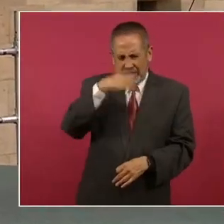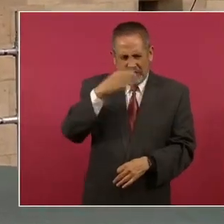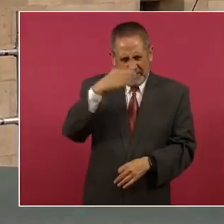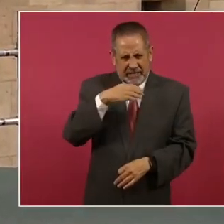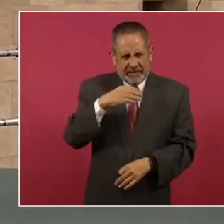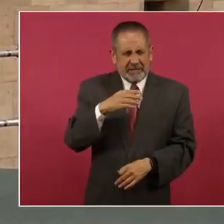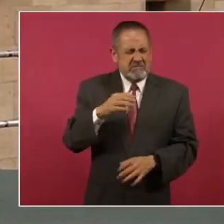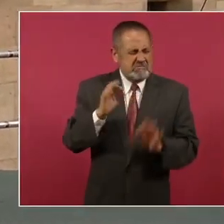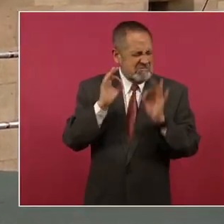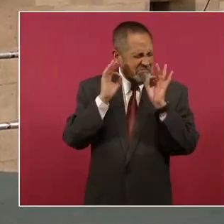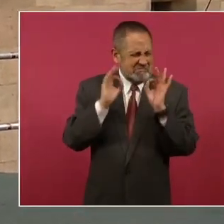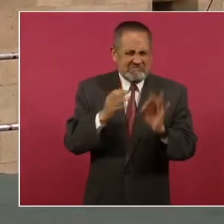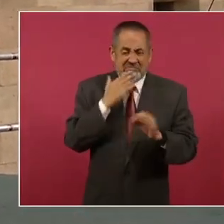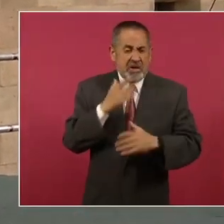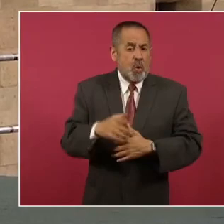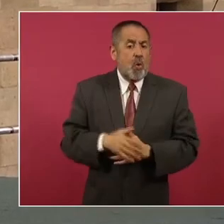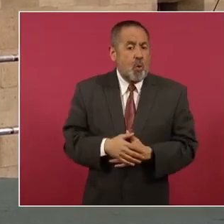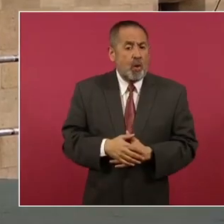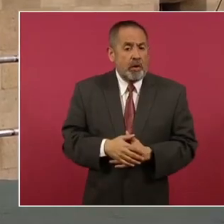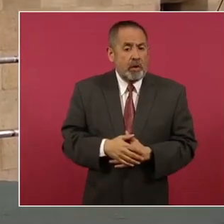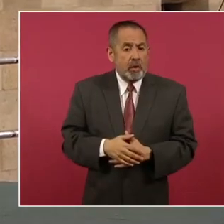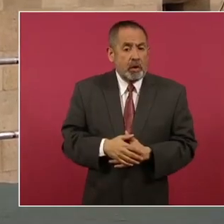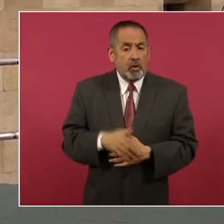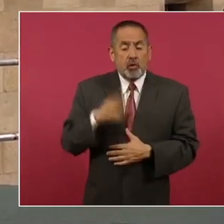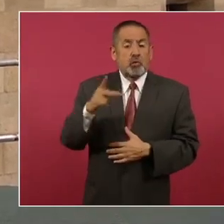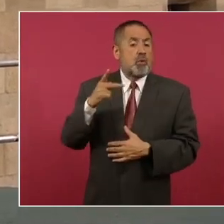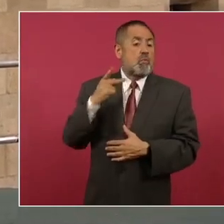Río. La política,